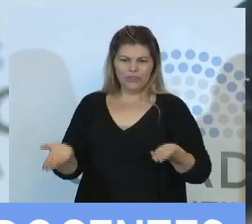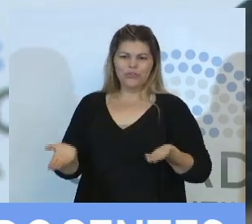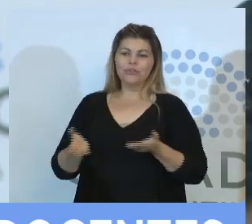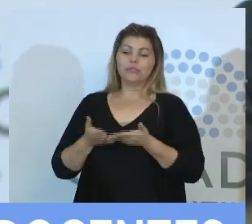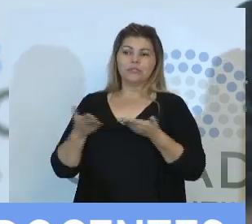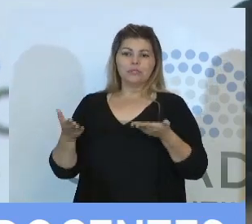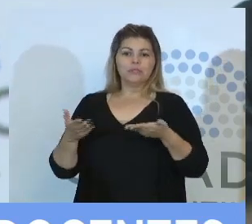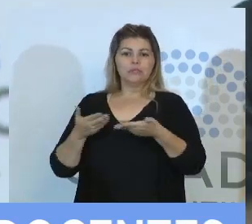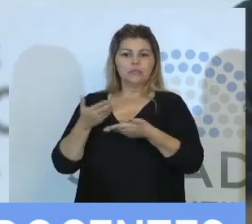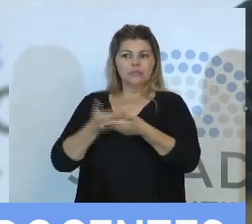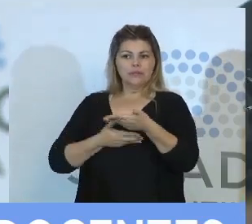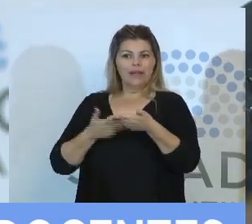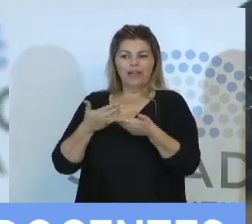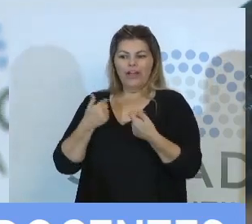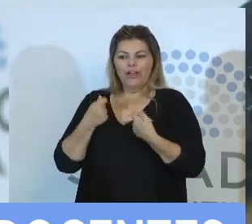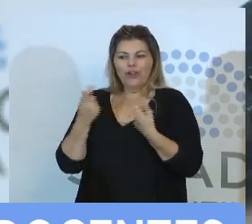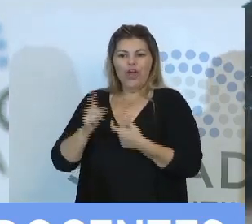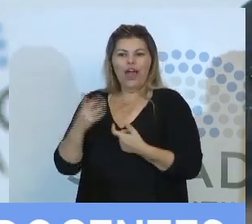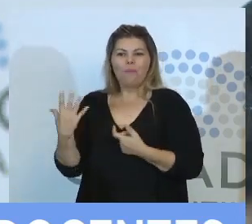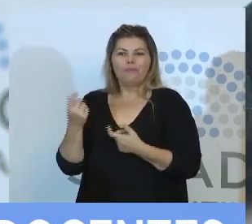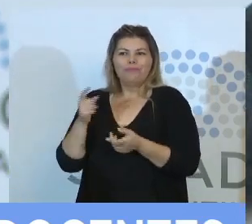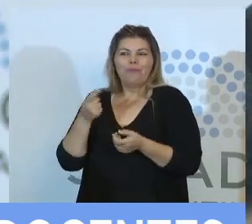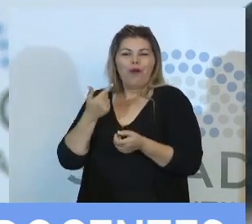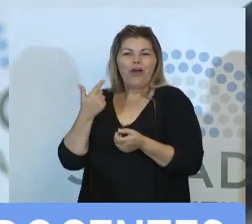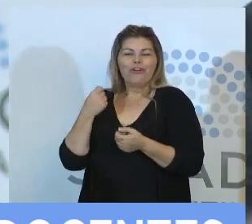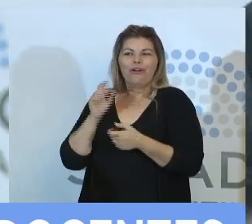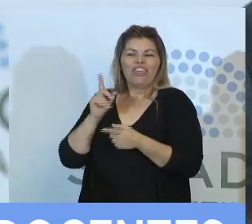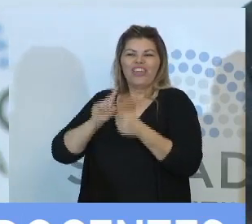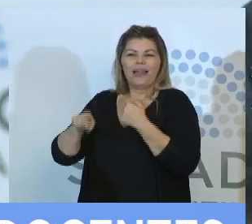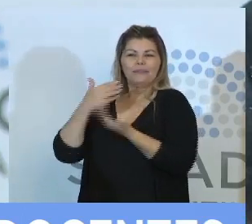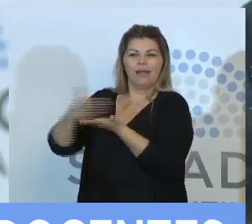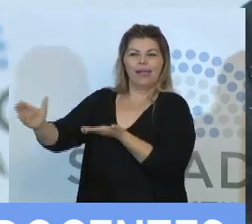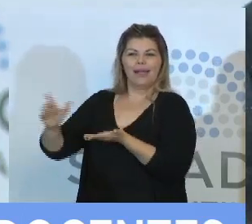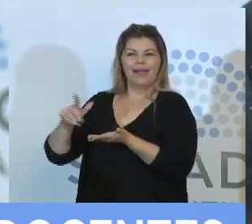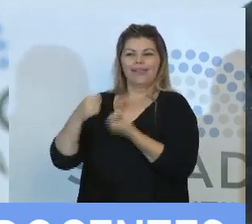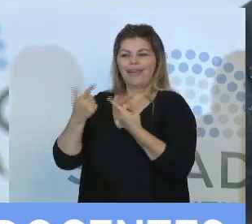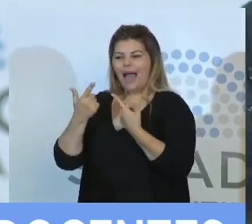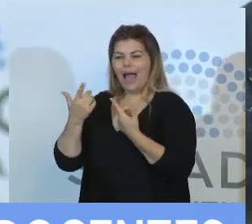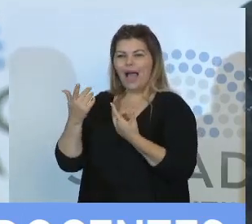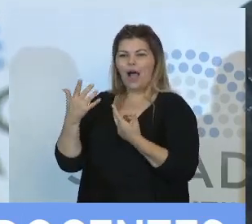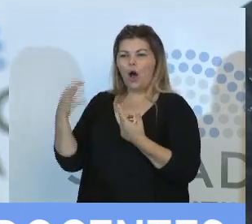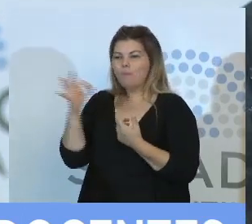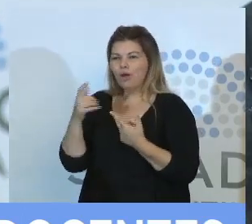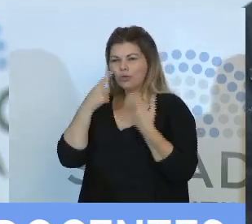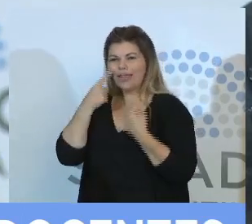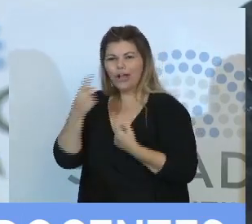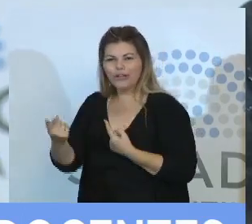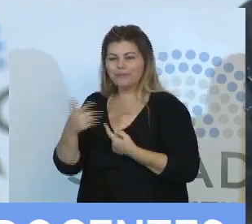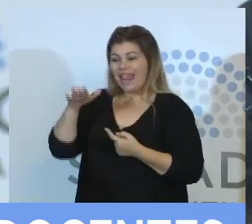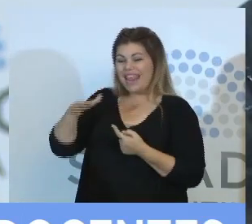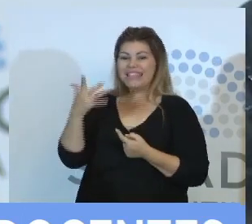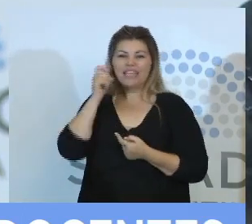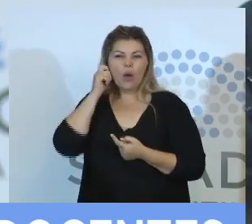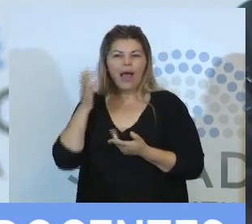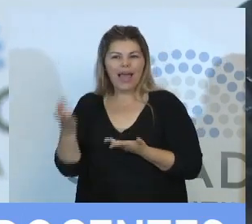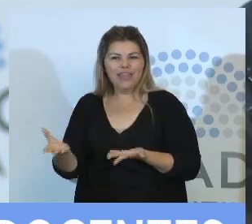y ni siquiera le dieron la oportunidad de conocerlo, porque yo creo que un chico de 5 años, el problema no era que era agresivo, sino